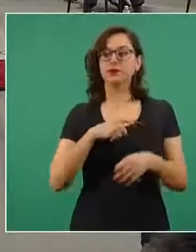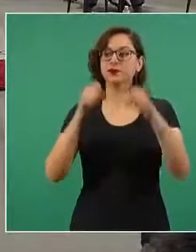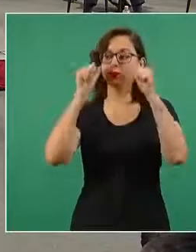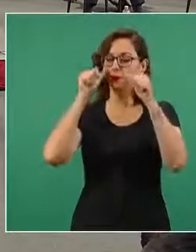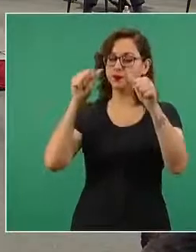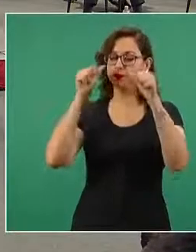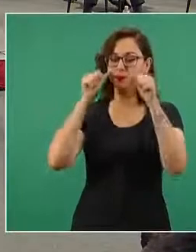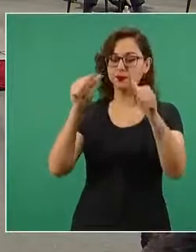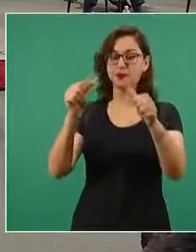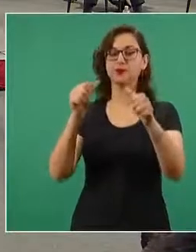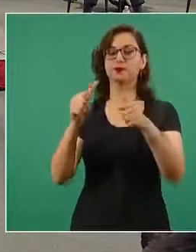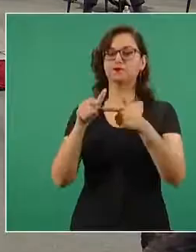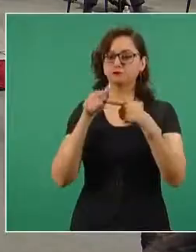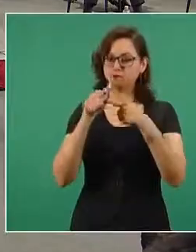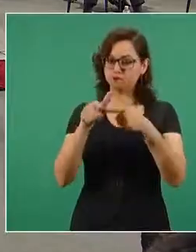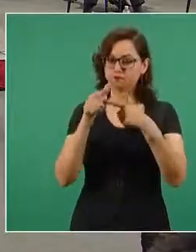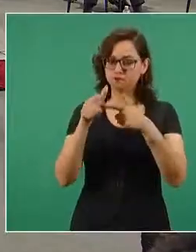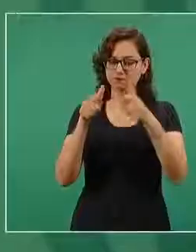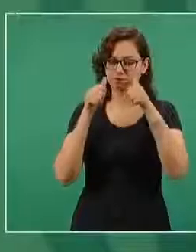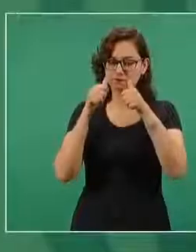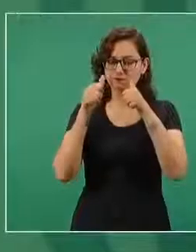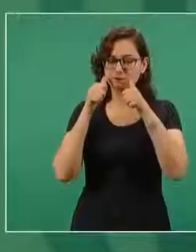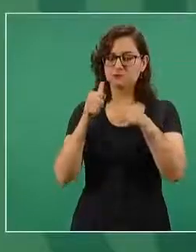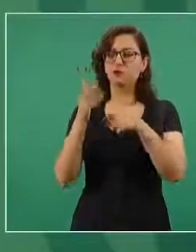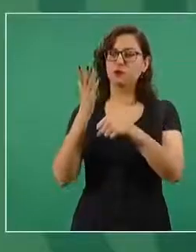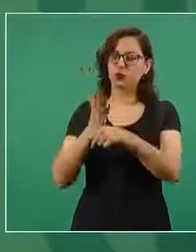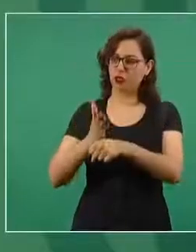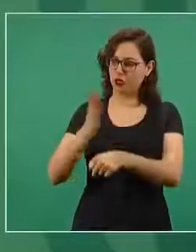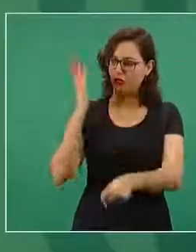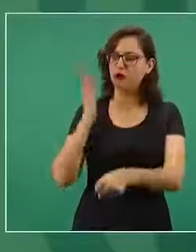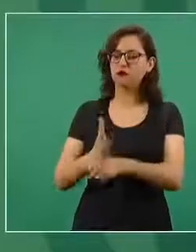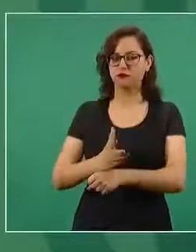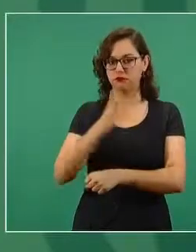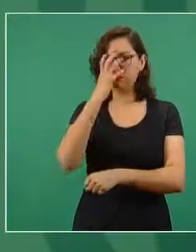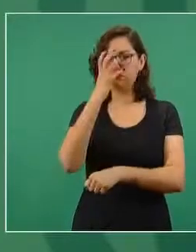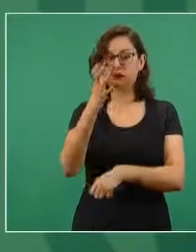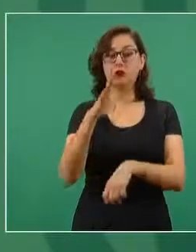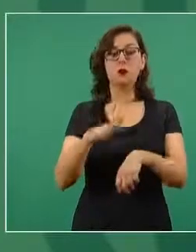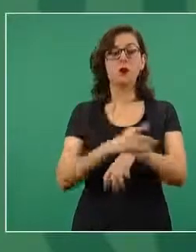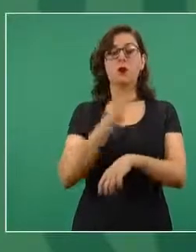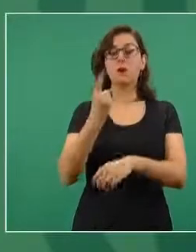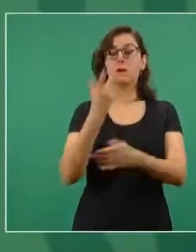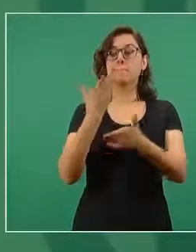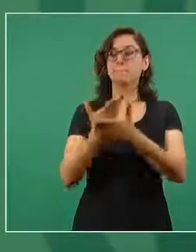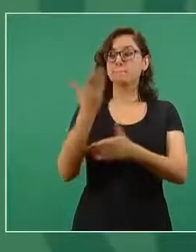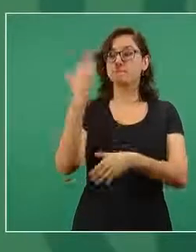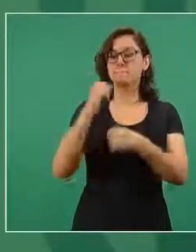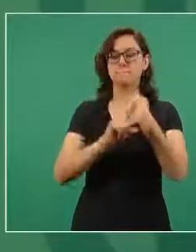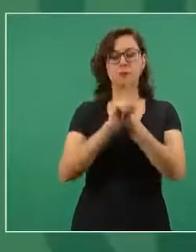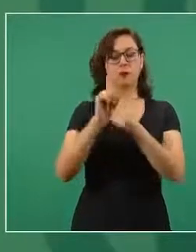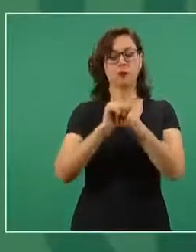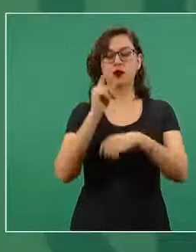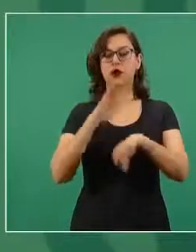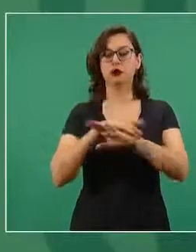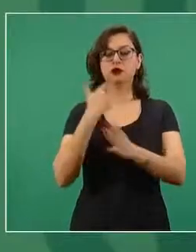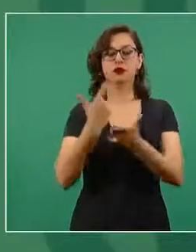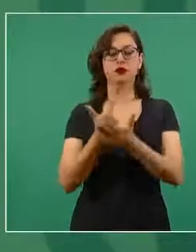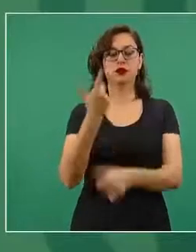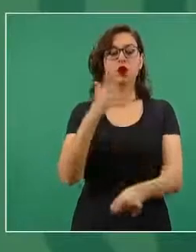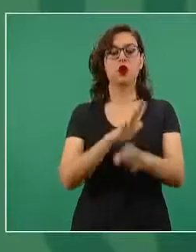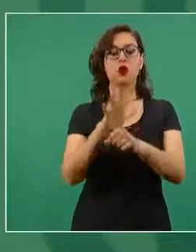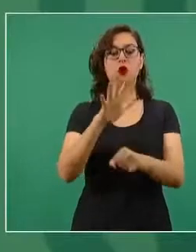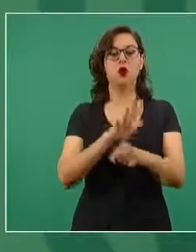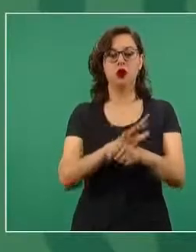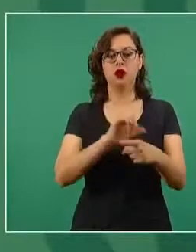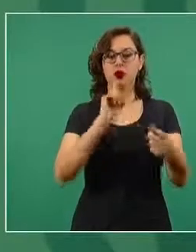no haya impunidad, que eran los dos problemas graves de México: corrupción e impunidad.